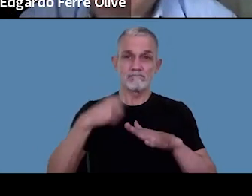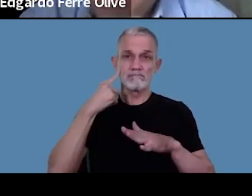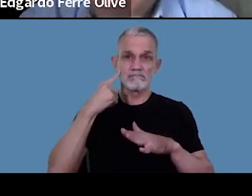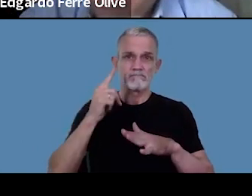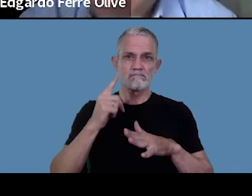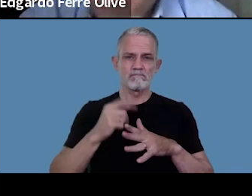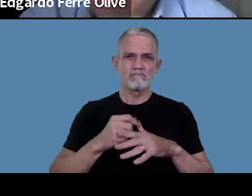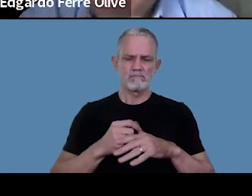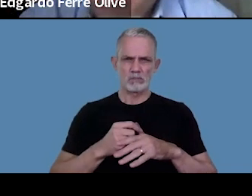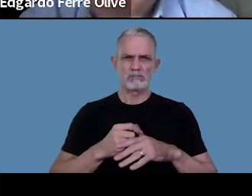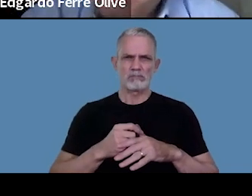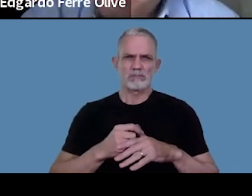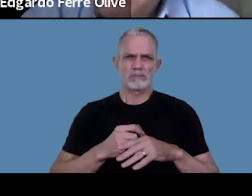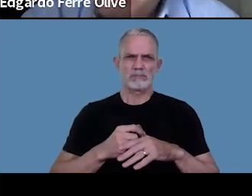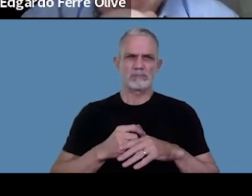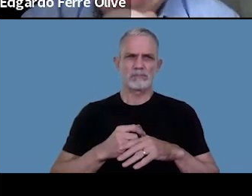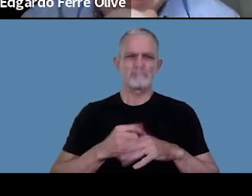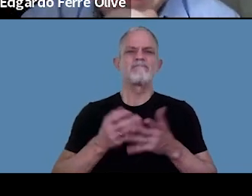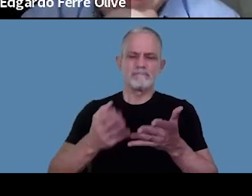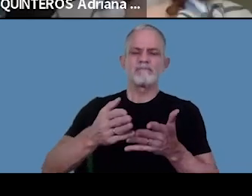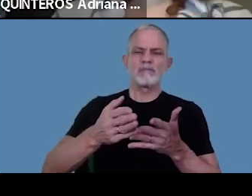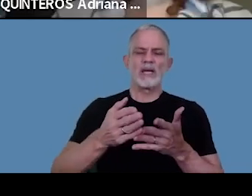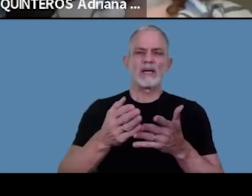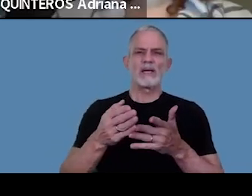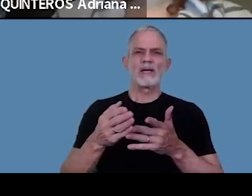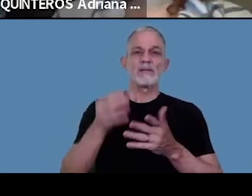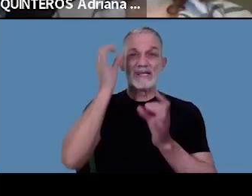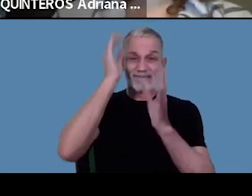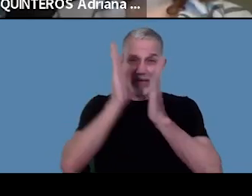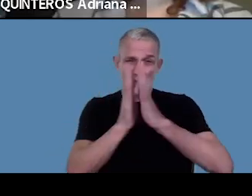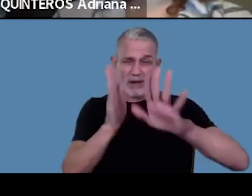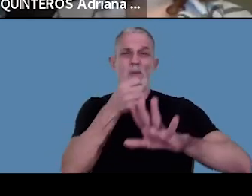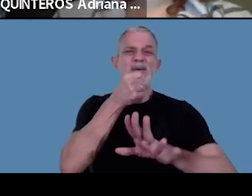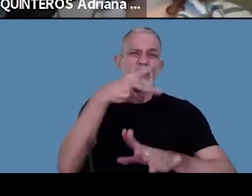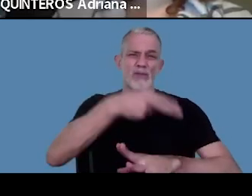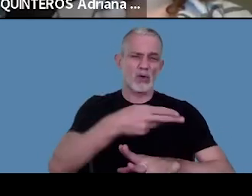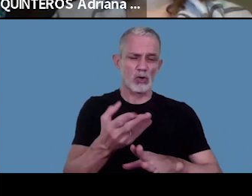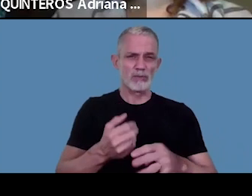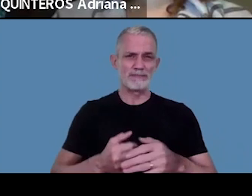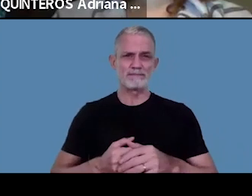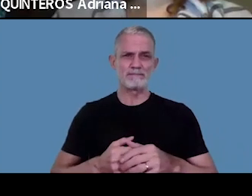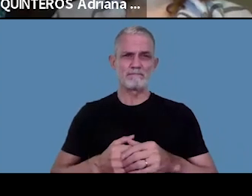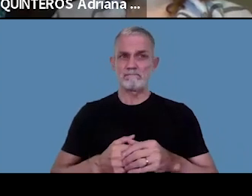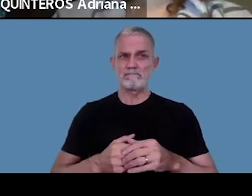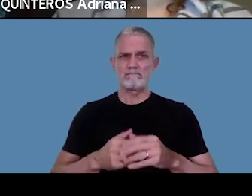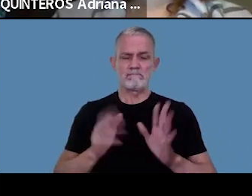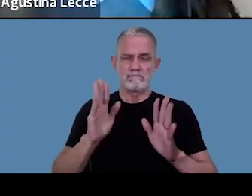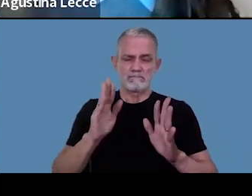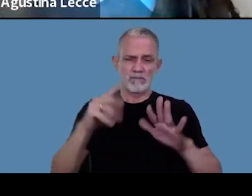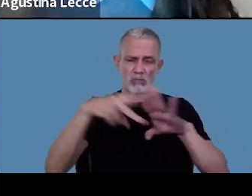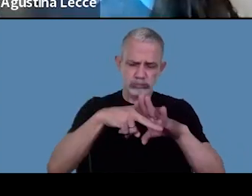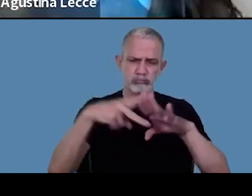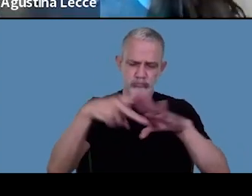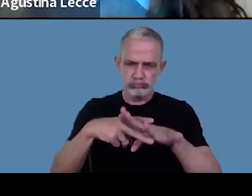los que lo producen y los que lo reciben. Perdón, El hecho imponible... Sí. no te Sí, escuchamos. Eduardo, justo